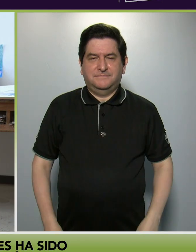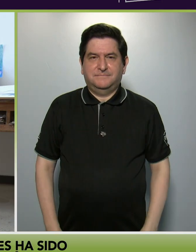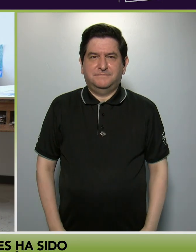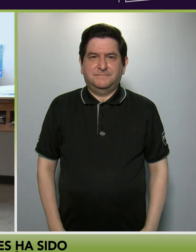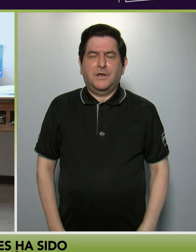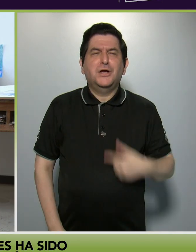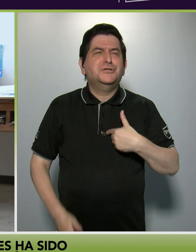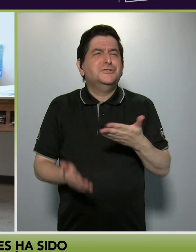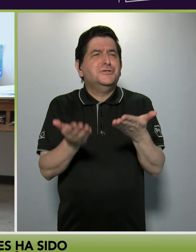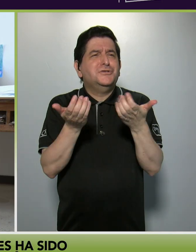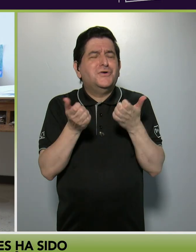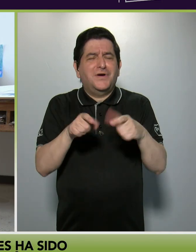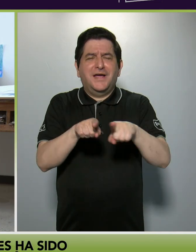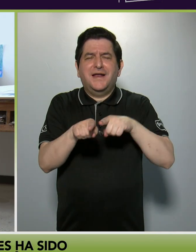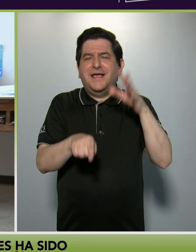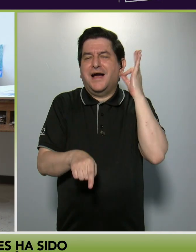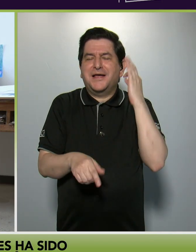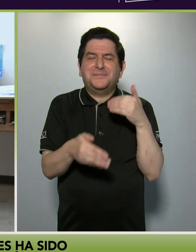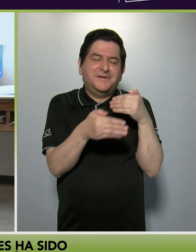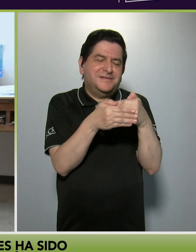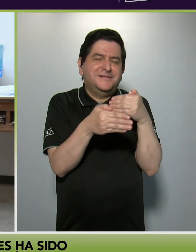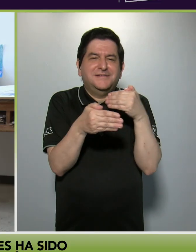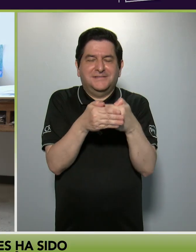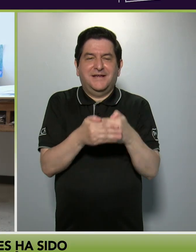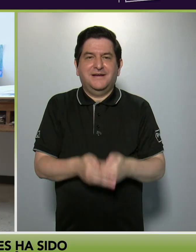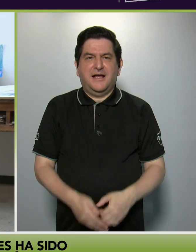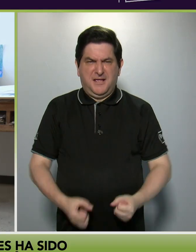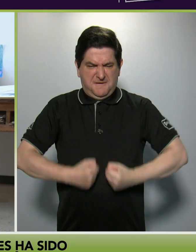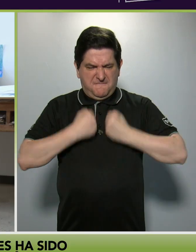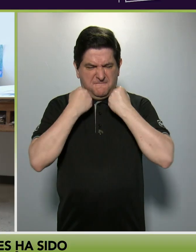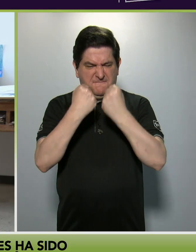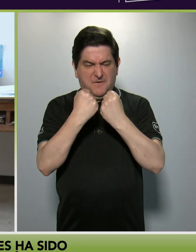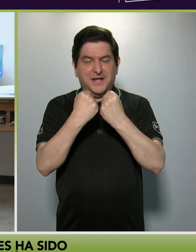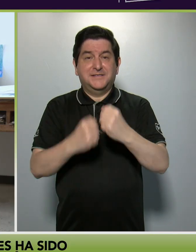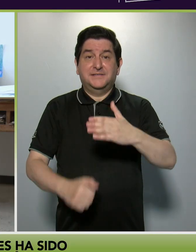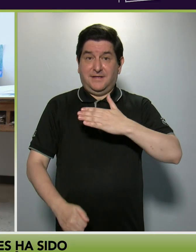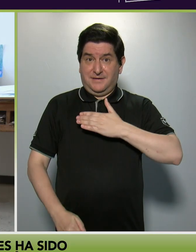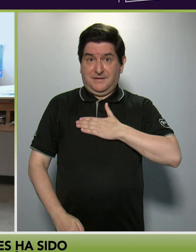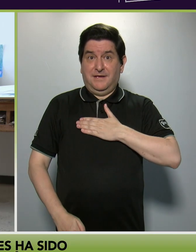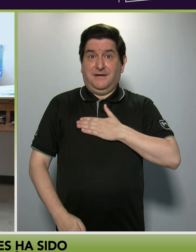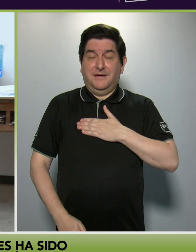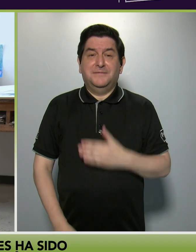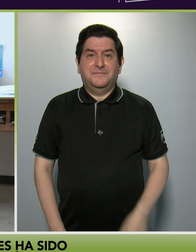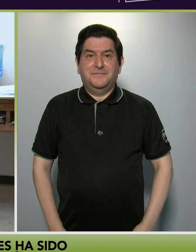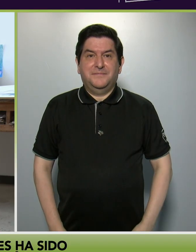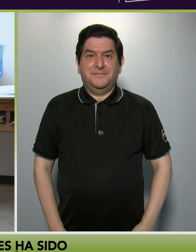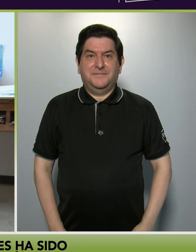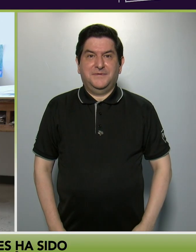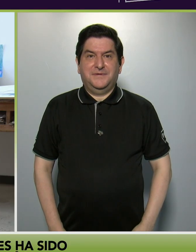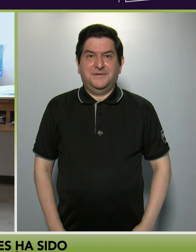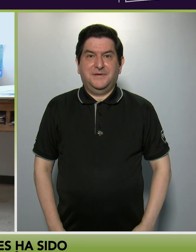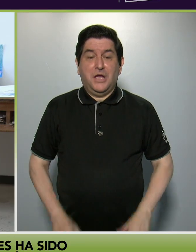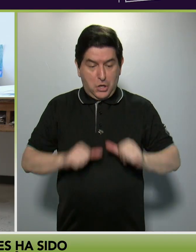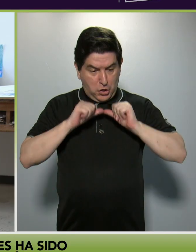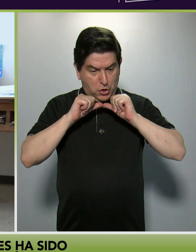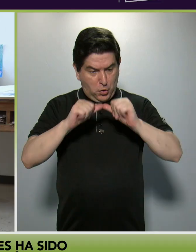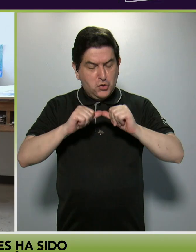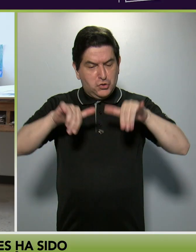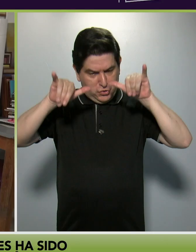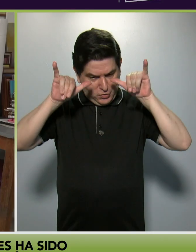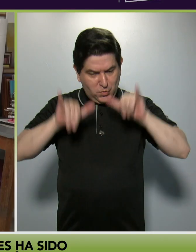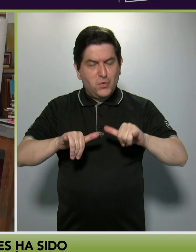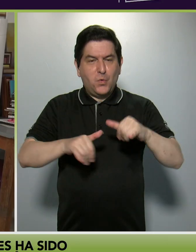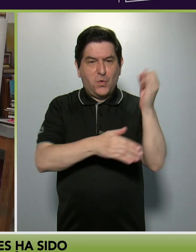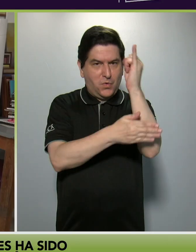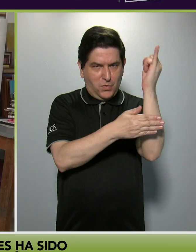Entonces yo quería tener a mis hermanas cerca. Esa fue la fuerza, y esa fuerza fue la que todavía me mantiene